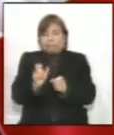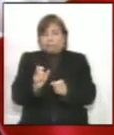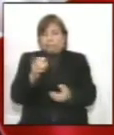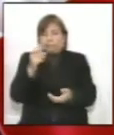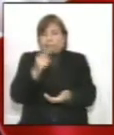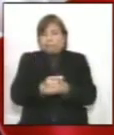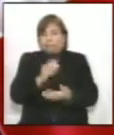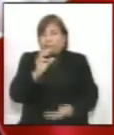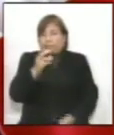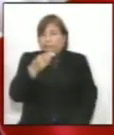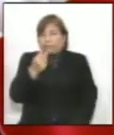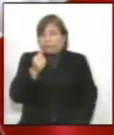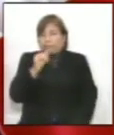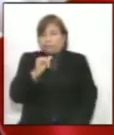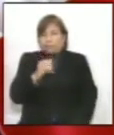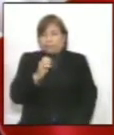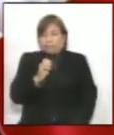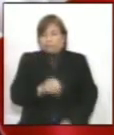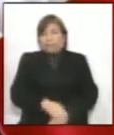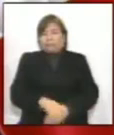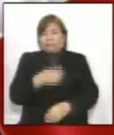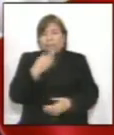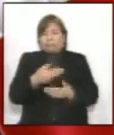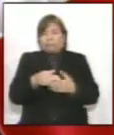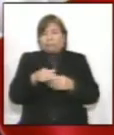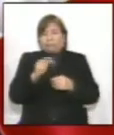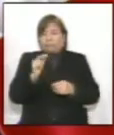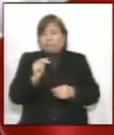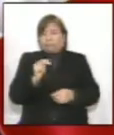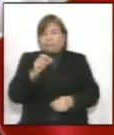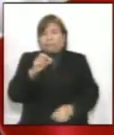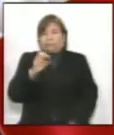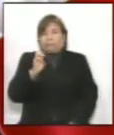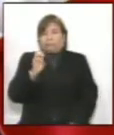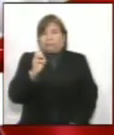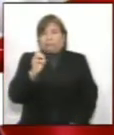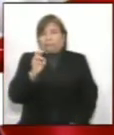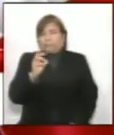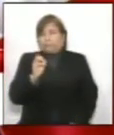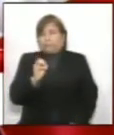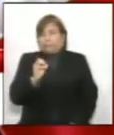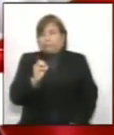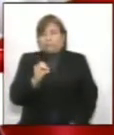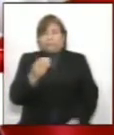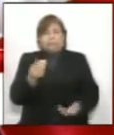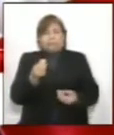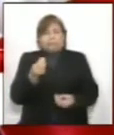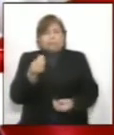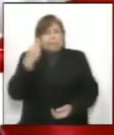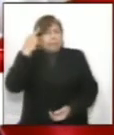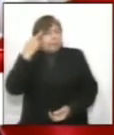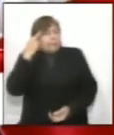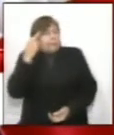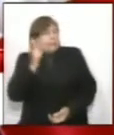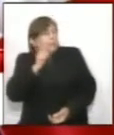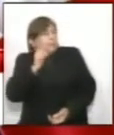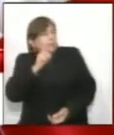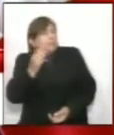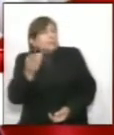chantaje, ¿correcto?, que denuncia el saliente premier Pedro Cateriano. Pero, ¿qué razones? ¿Por qué razones mentiría